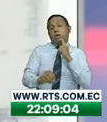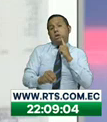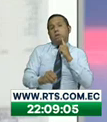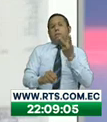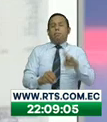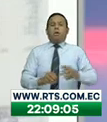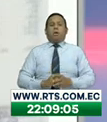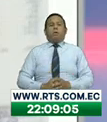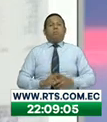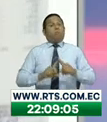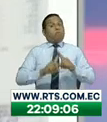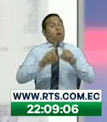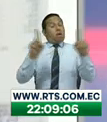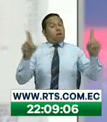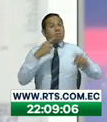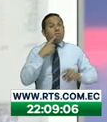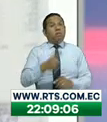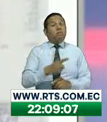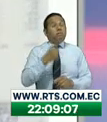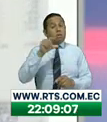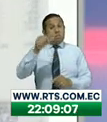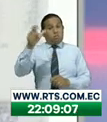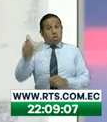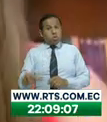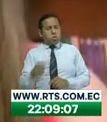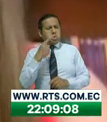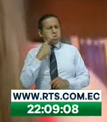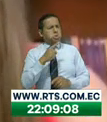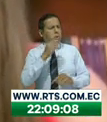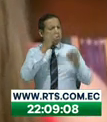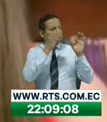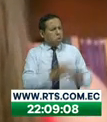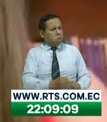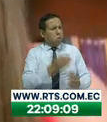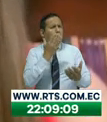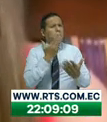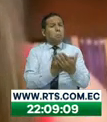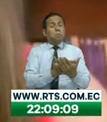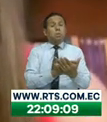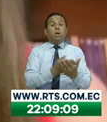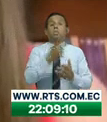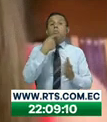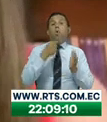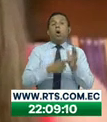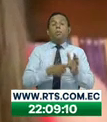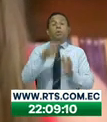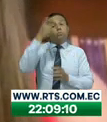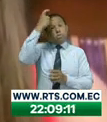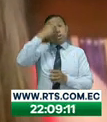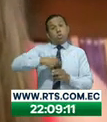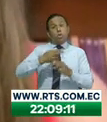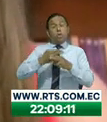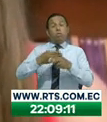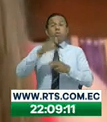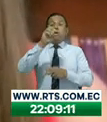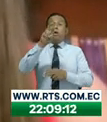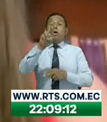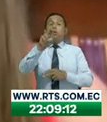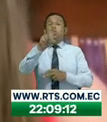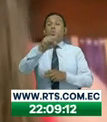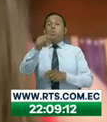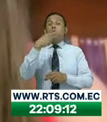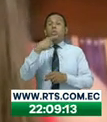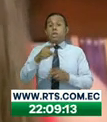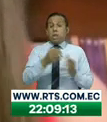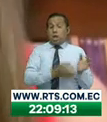ha afirmado que dichos documentos son irregulares cristian cruz obtuvo el carnet adulterando